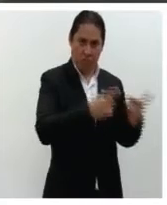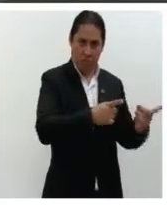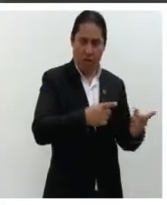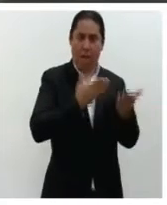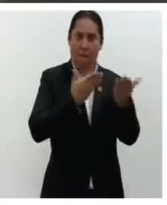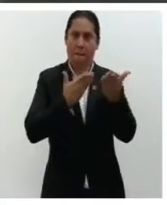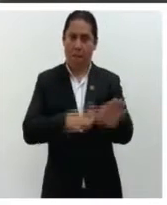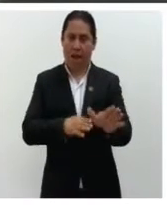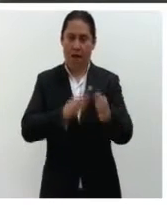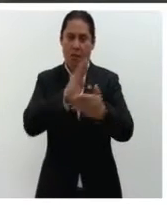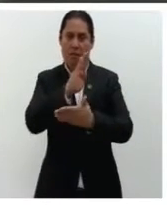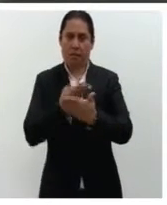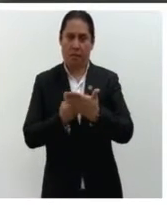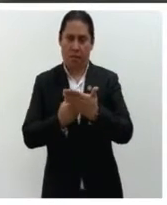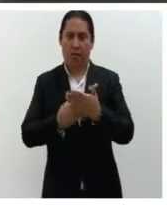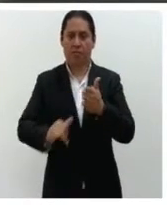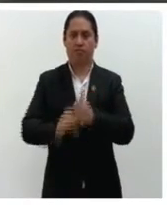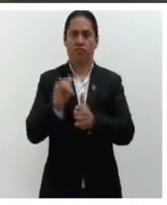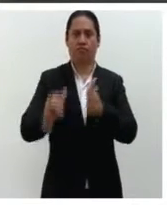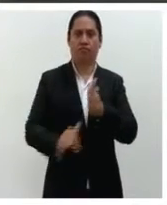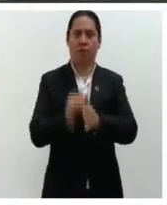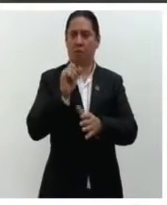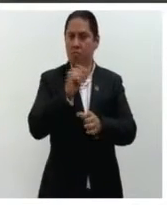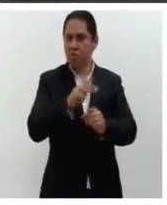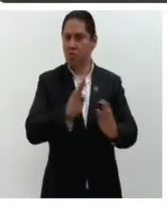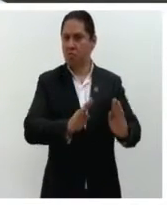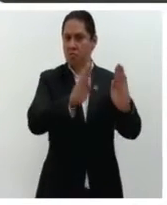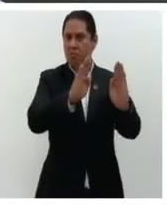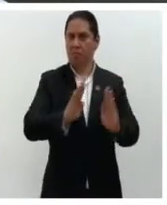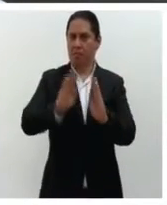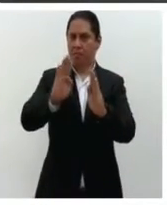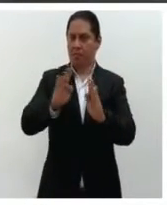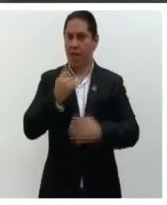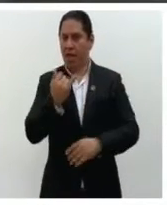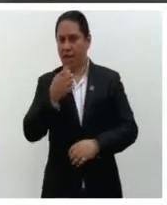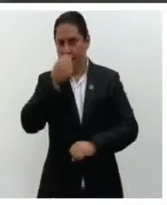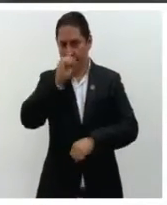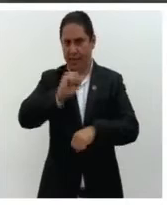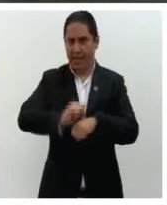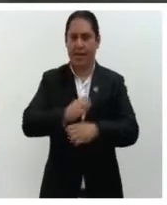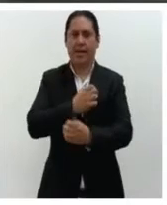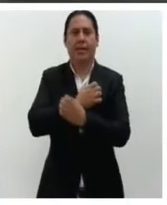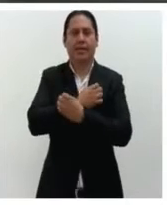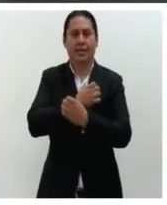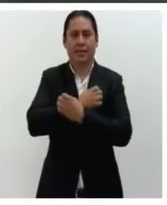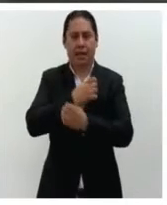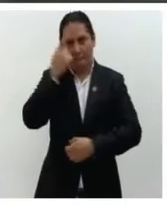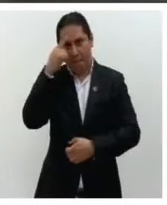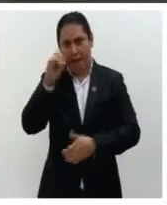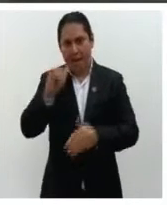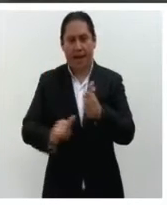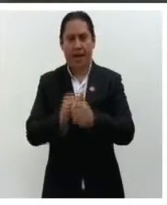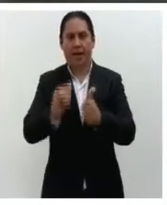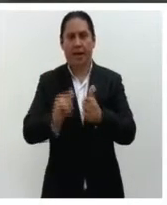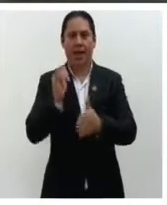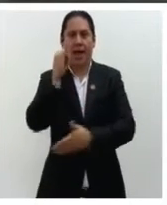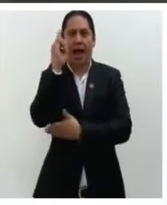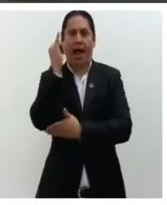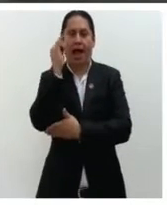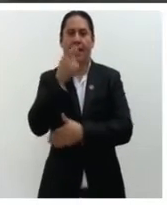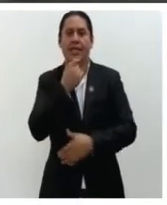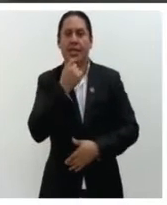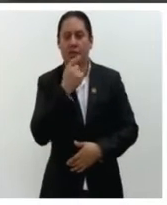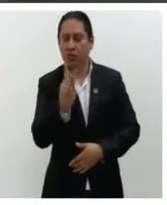con destino a la construcción de sus instalaciones y de la Secretaría de Educación para la construcción del Jardín de Niños de